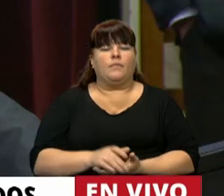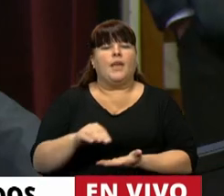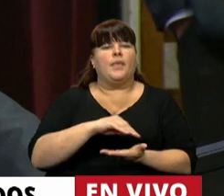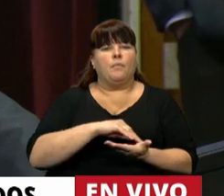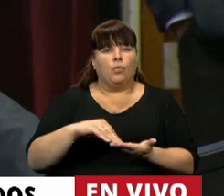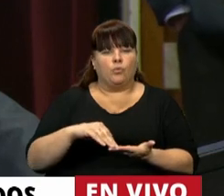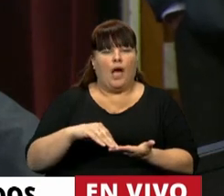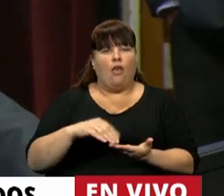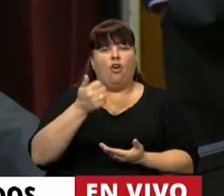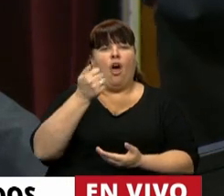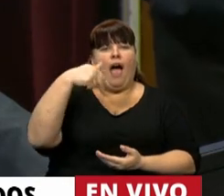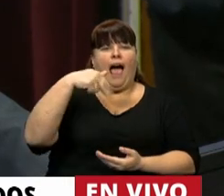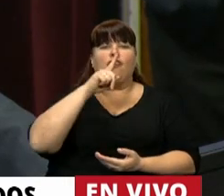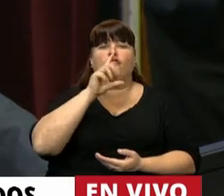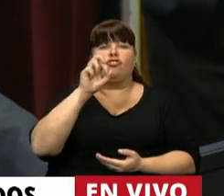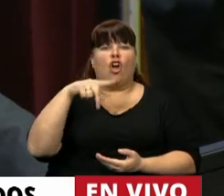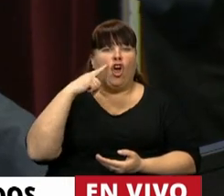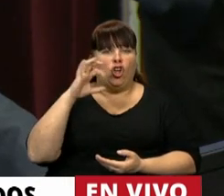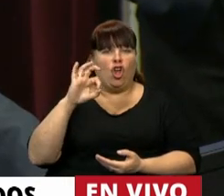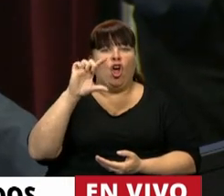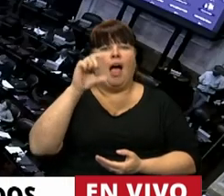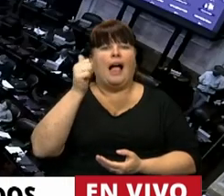diputado antonio cambia